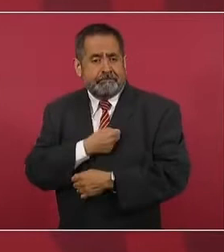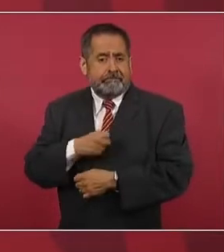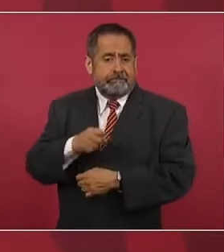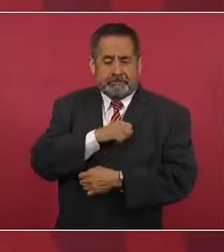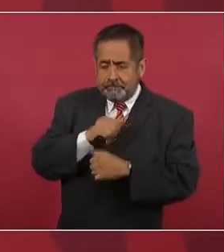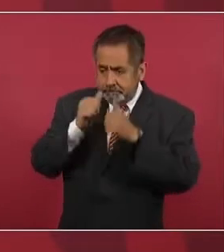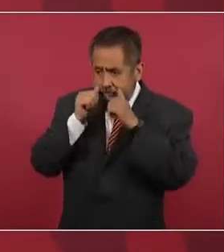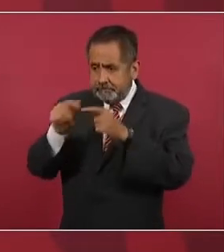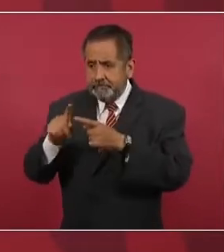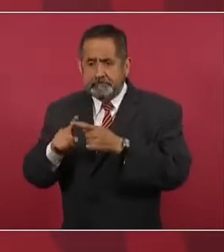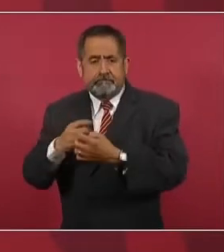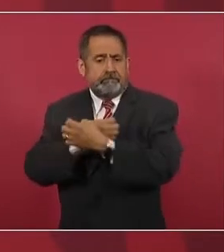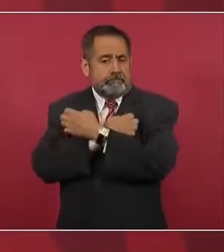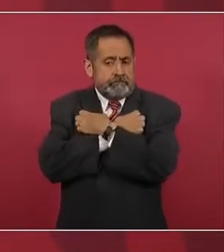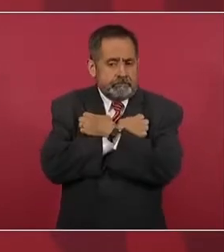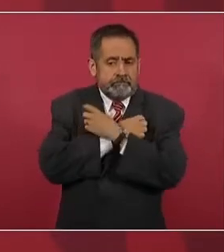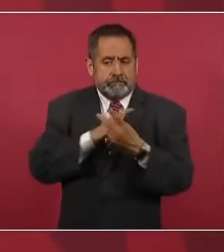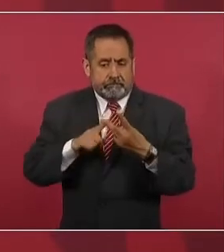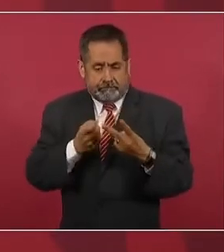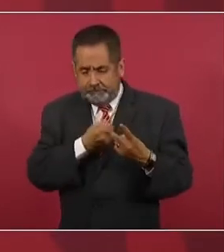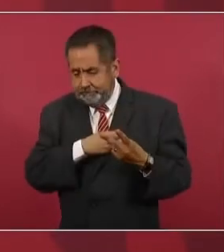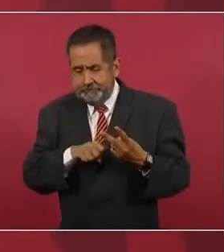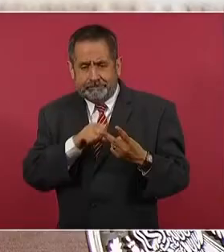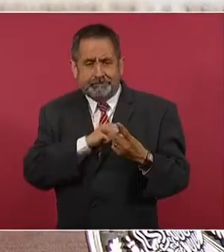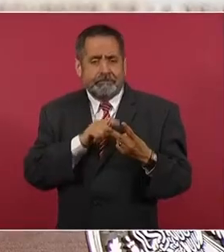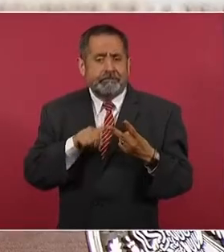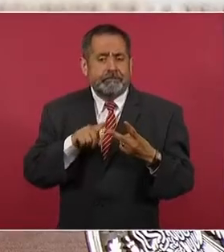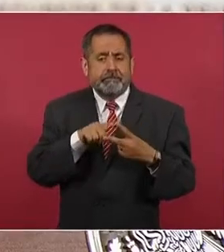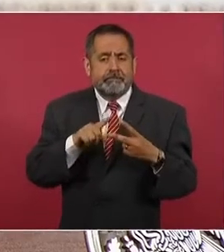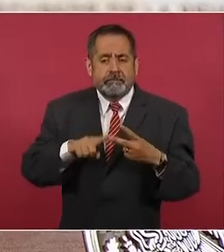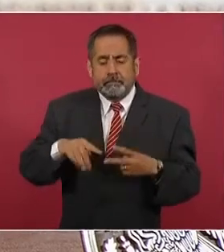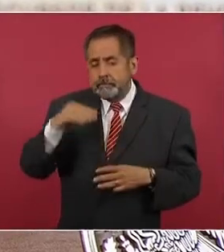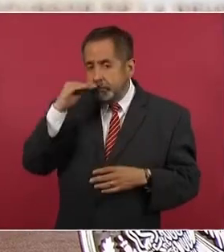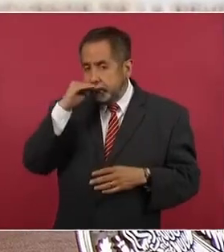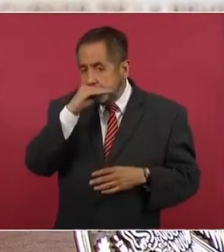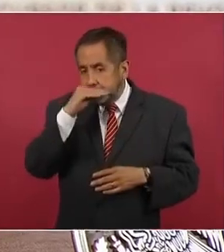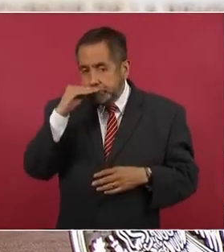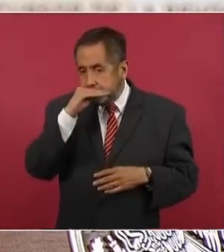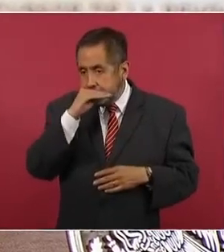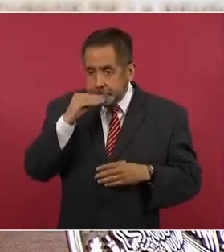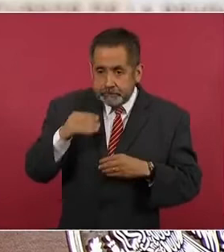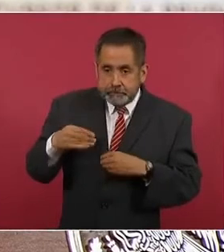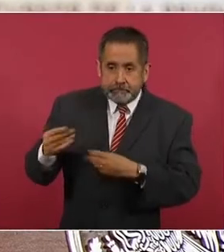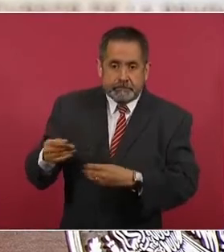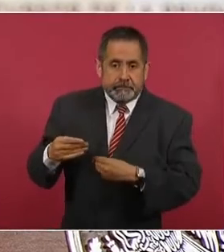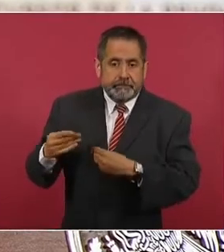la educación, la salud de manera gratuita.